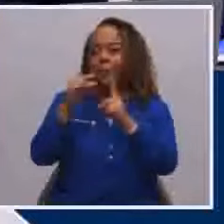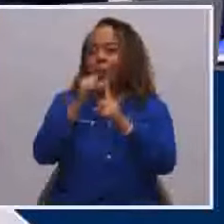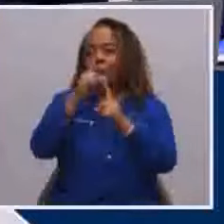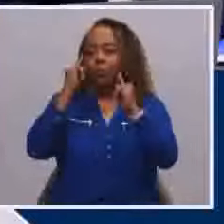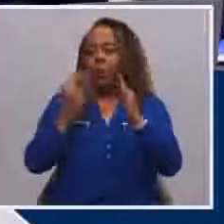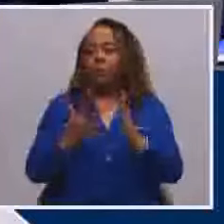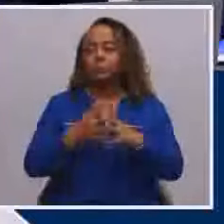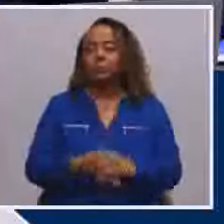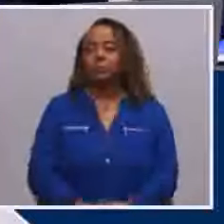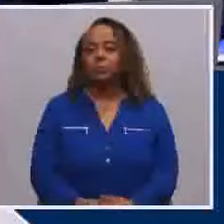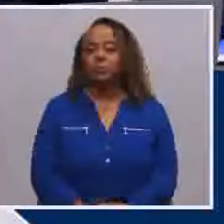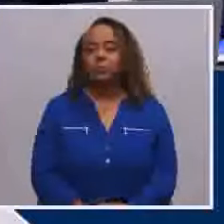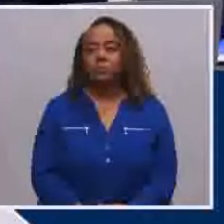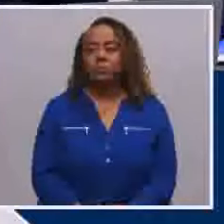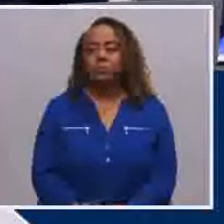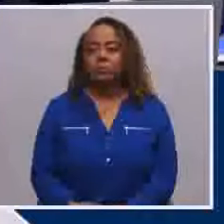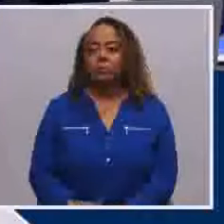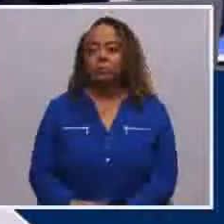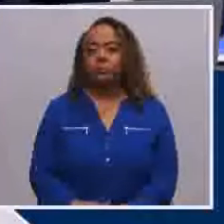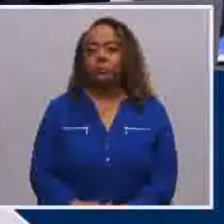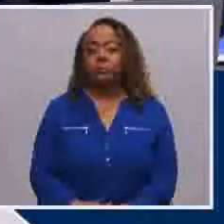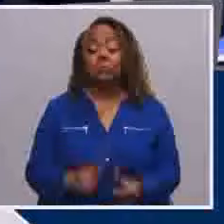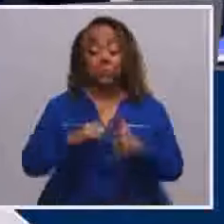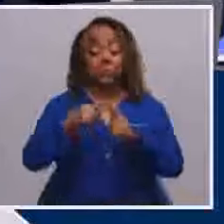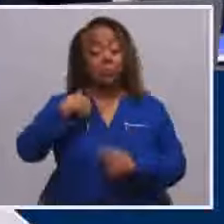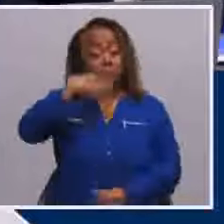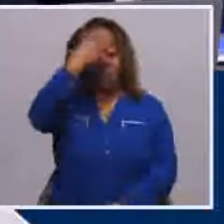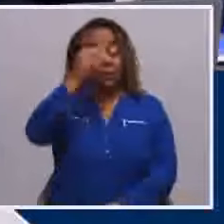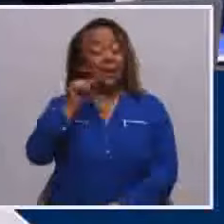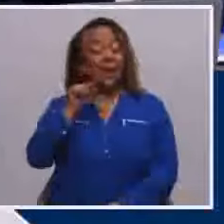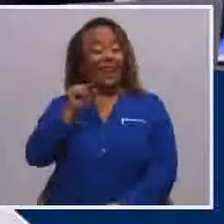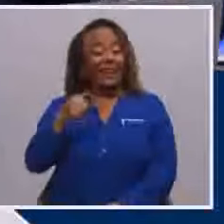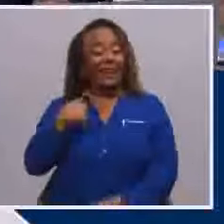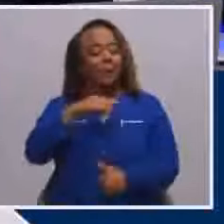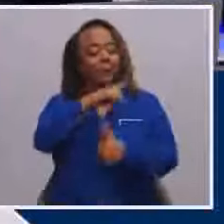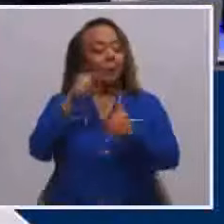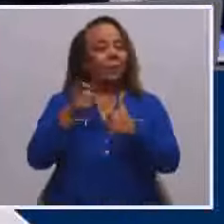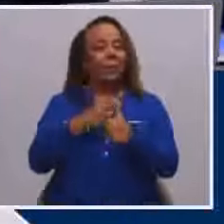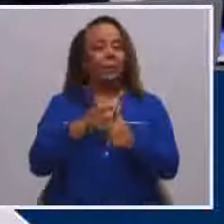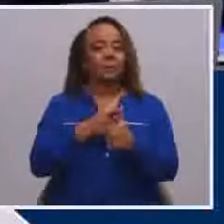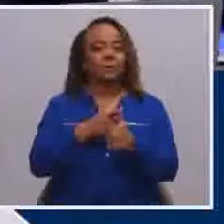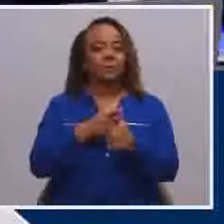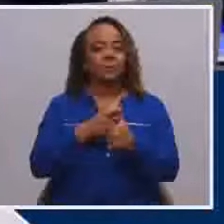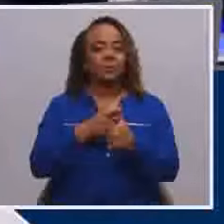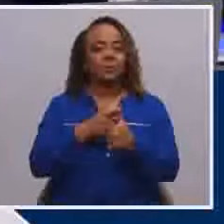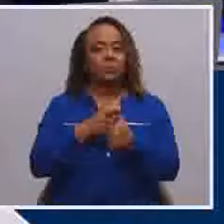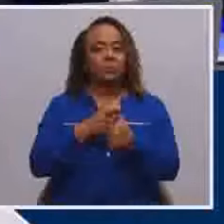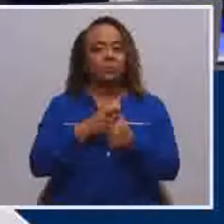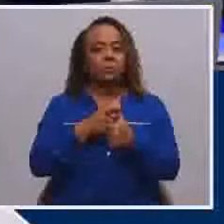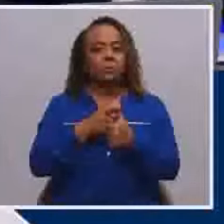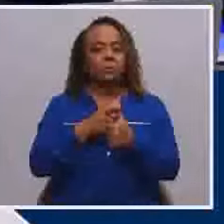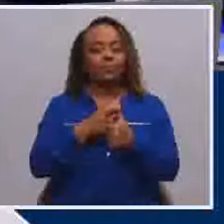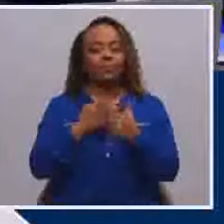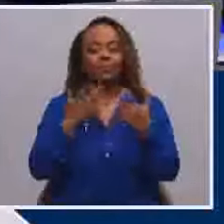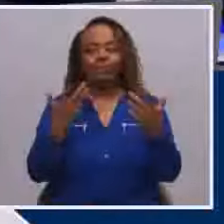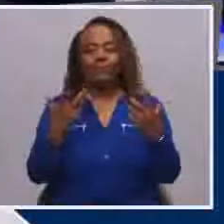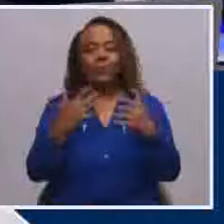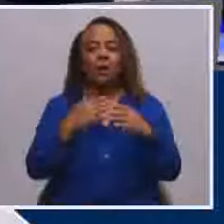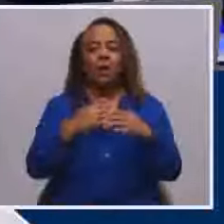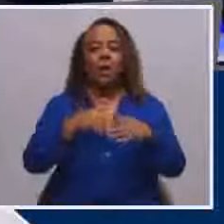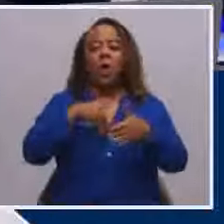protagonista Exacto Entonces yo creo Monte que ahí es donde está el primer gran eh